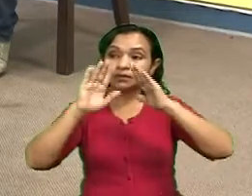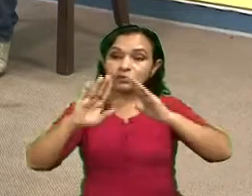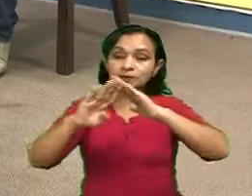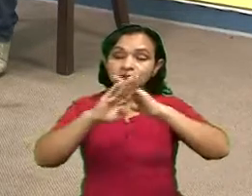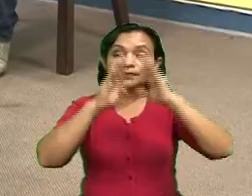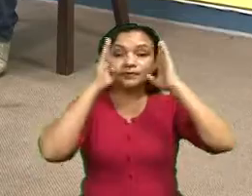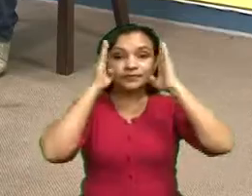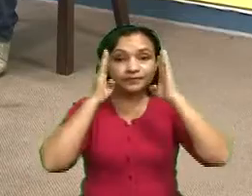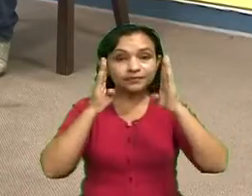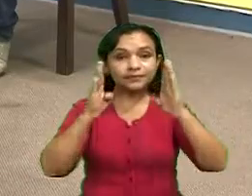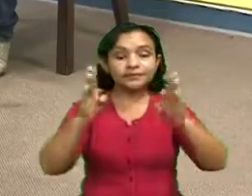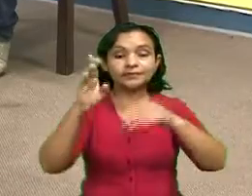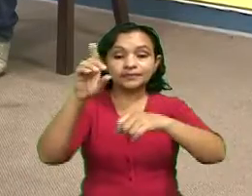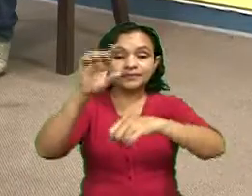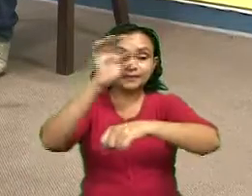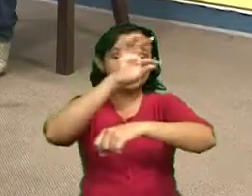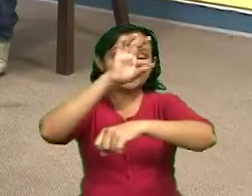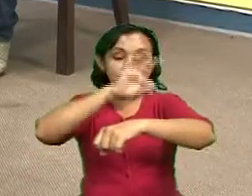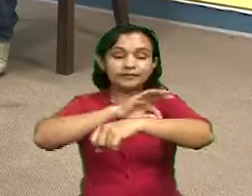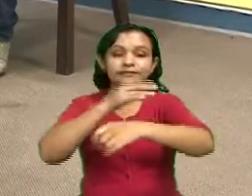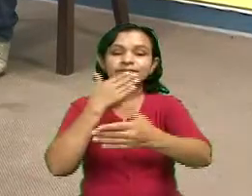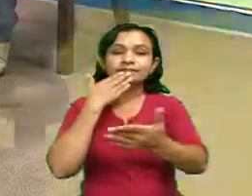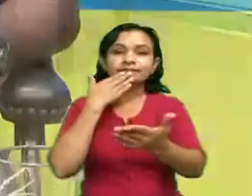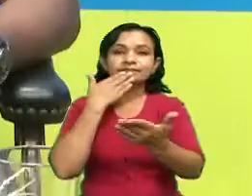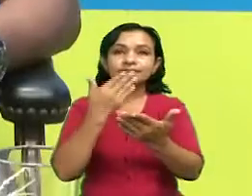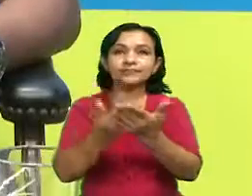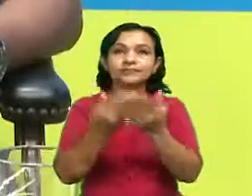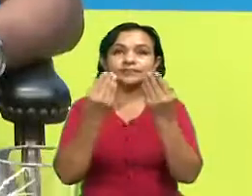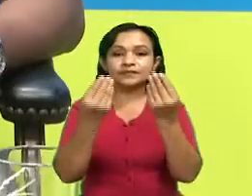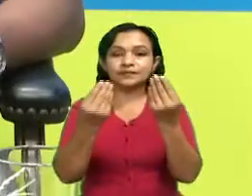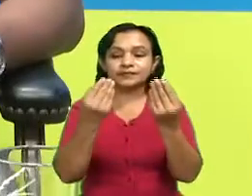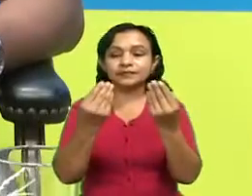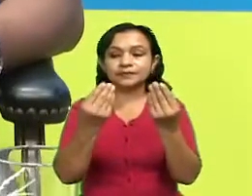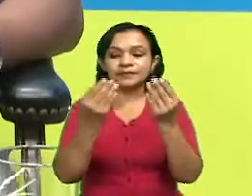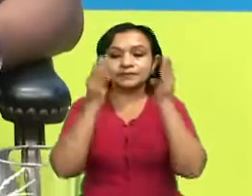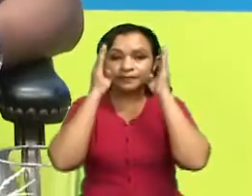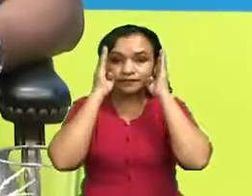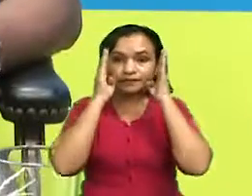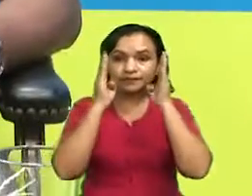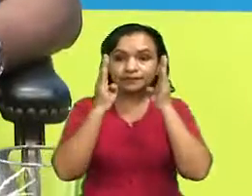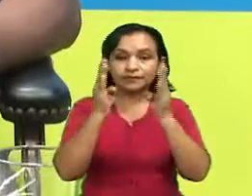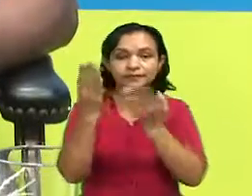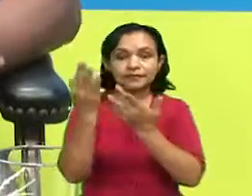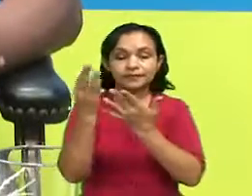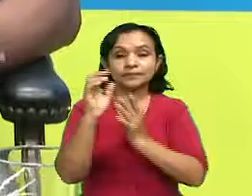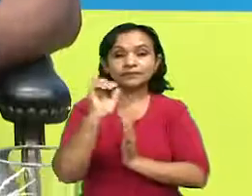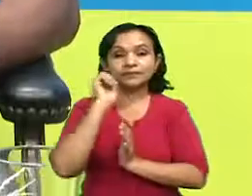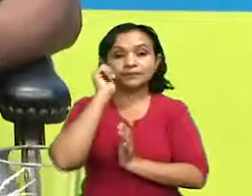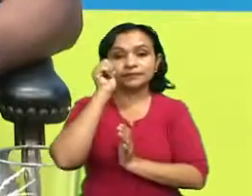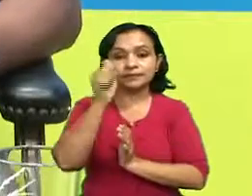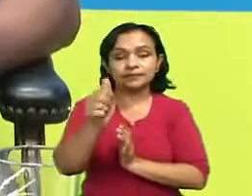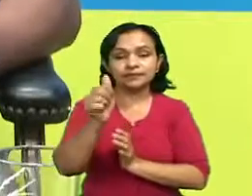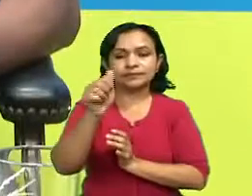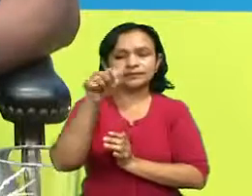y atención del dengue. Le agradecemos, amigos televidentes, su fiel sintonía. Le esperamos el día de mañana